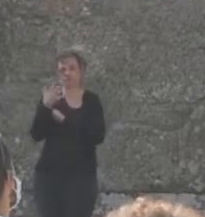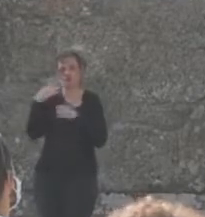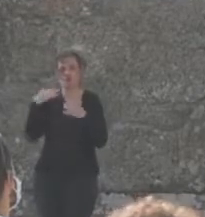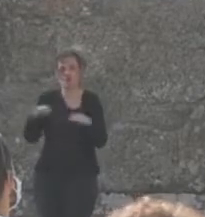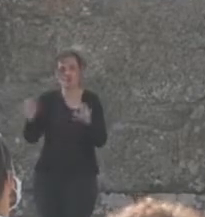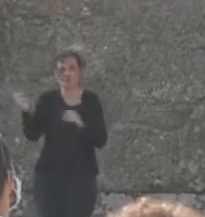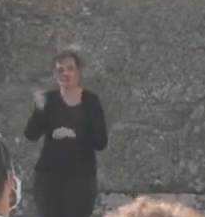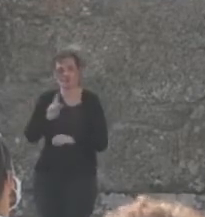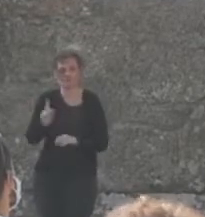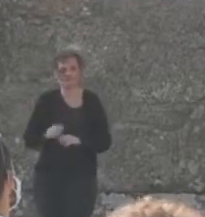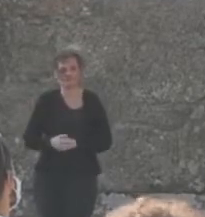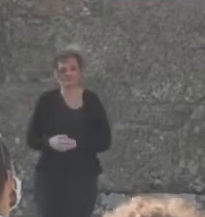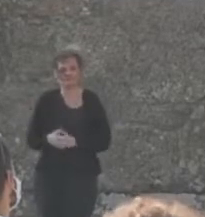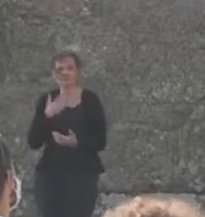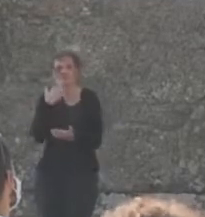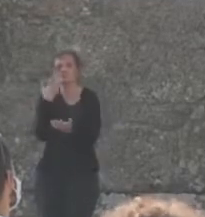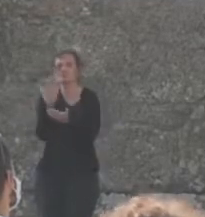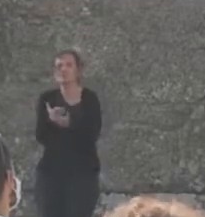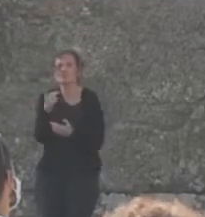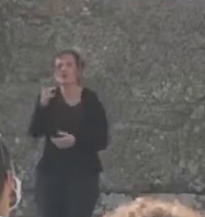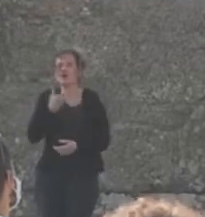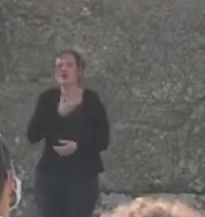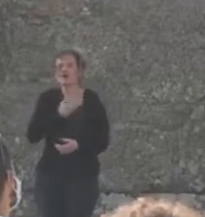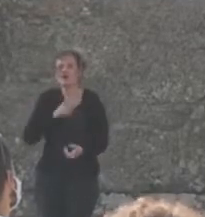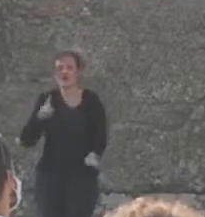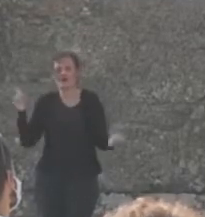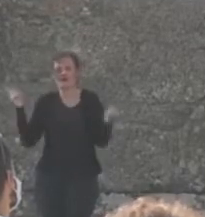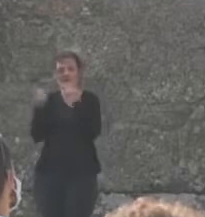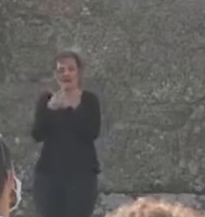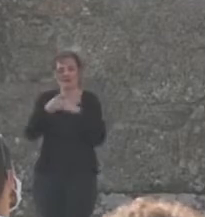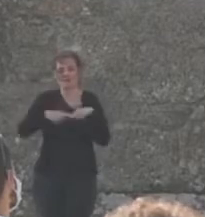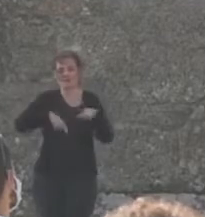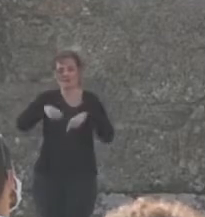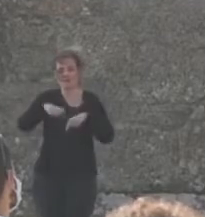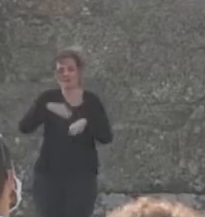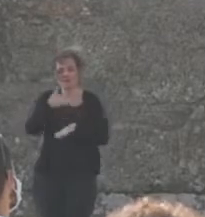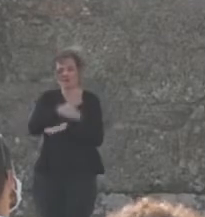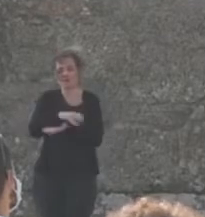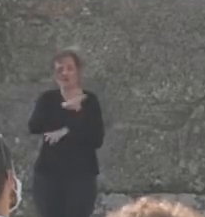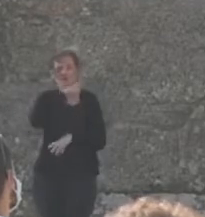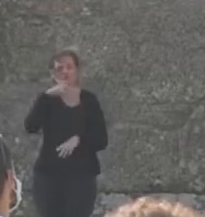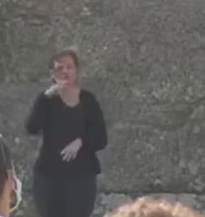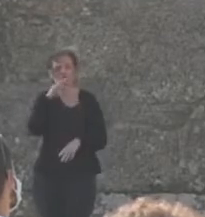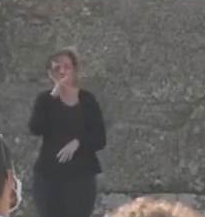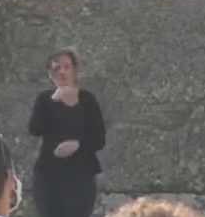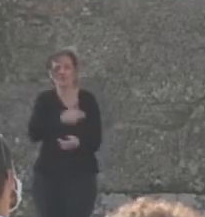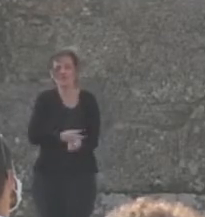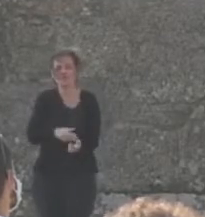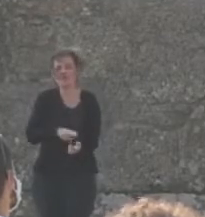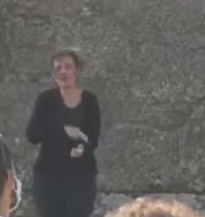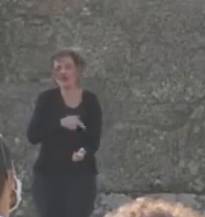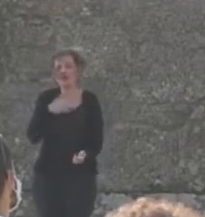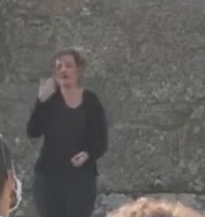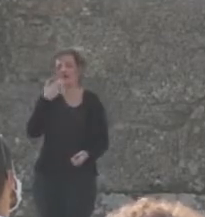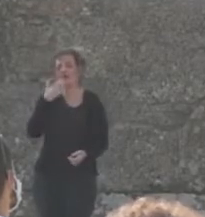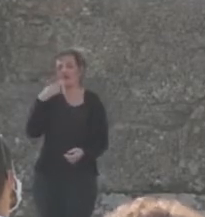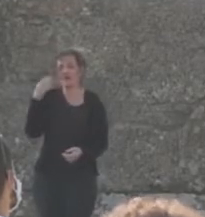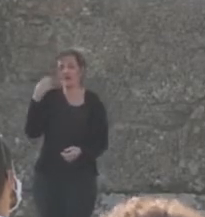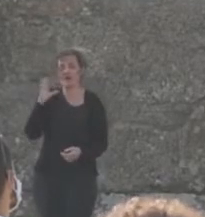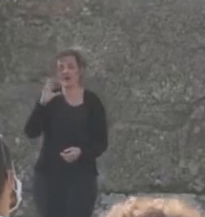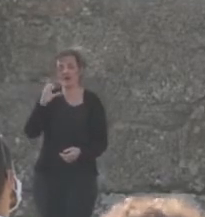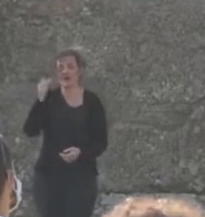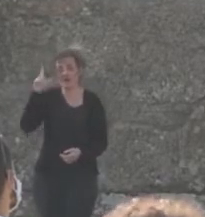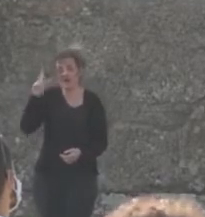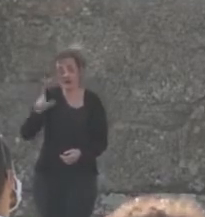normal. Solicitamos ao Concello cambio nas rúas que aínda conservaban os nomes do franquismo, como Bastarreche, Calvo